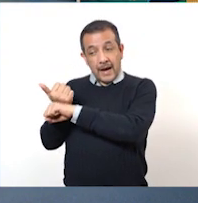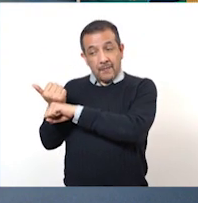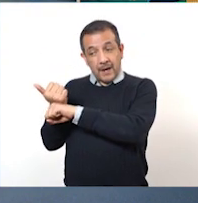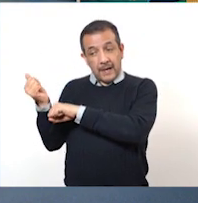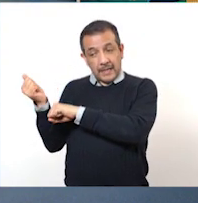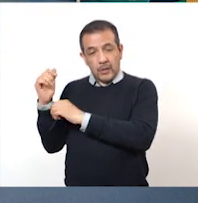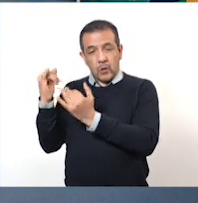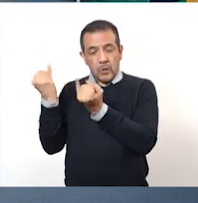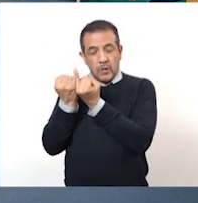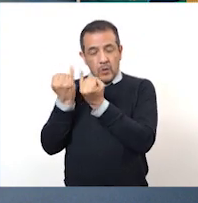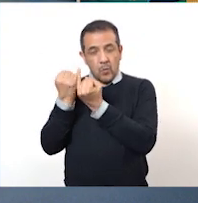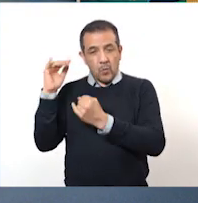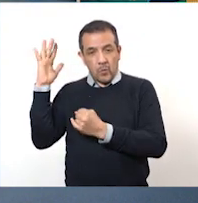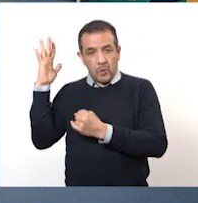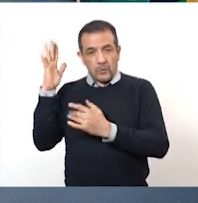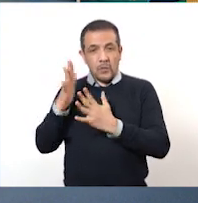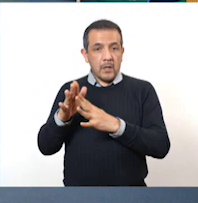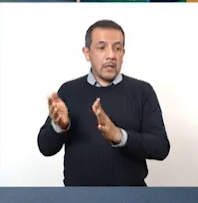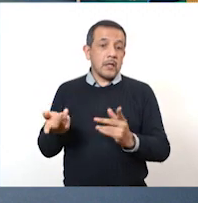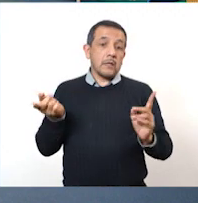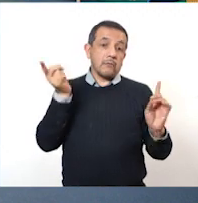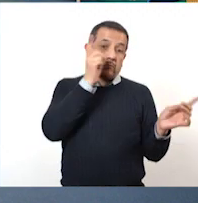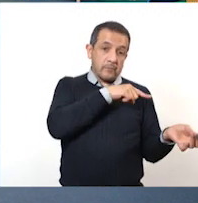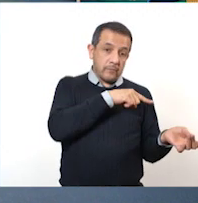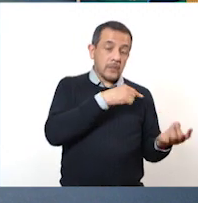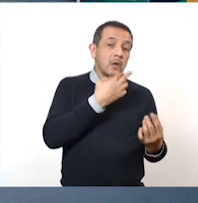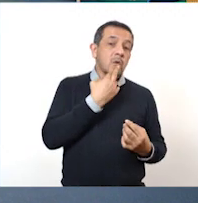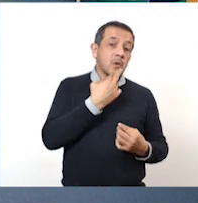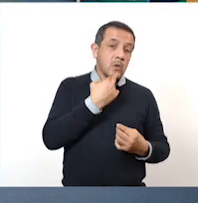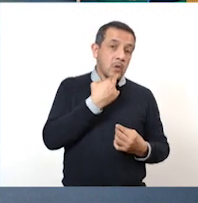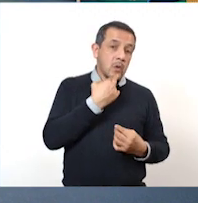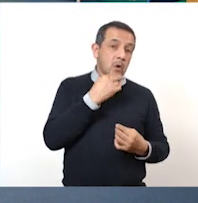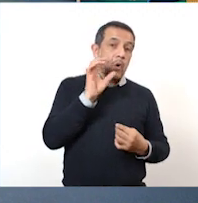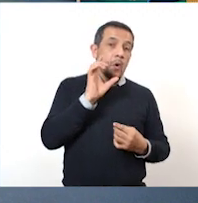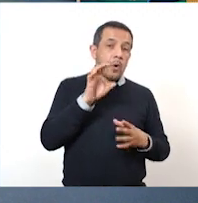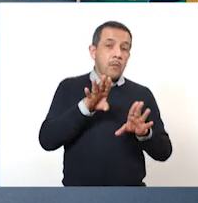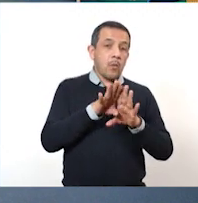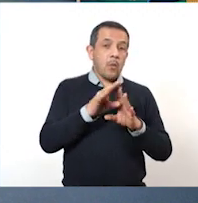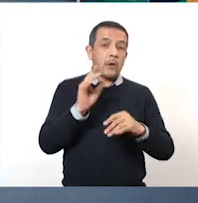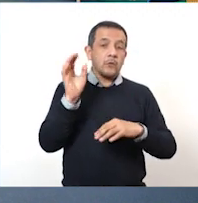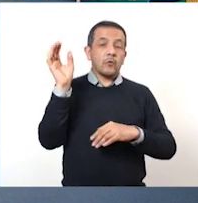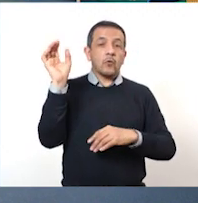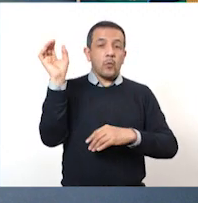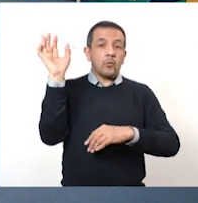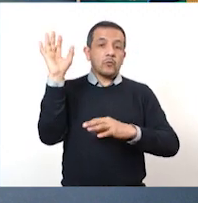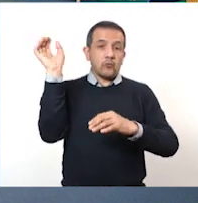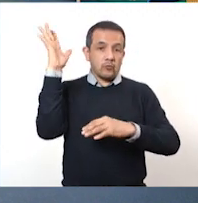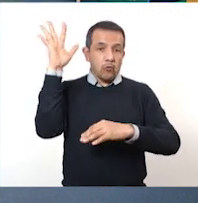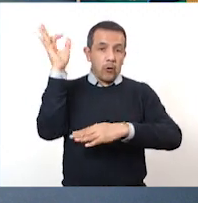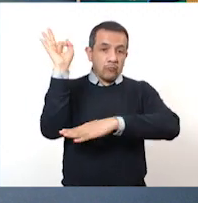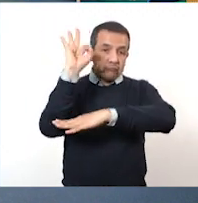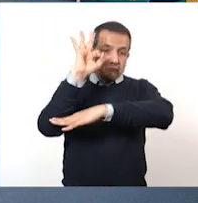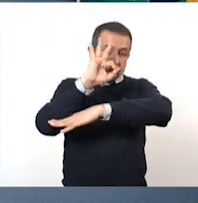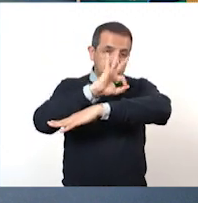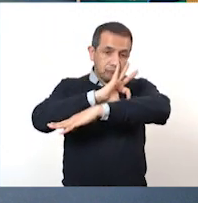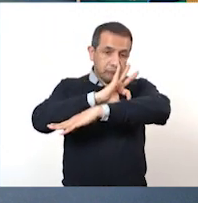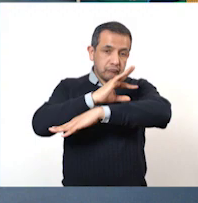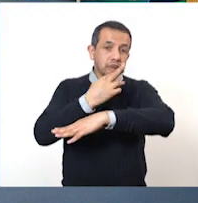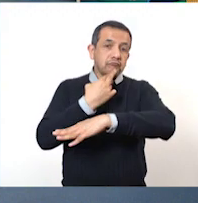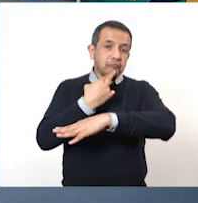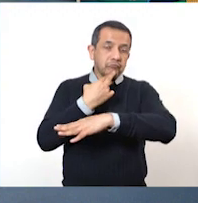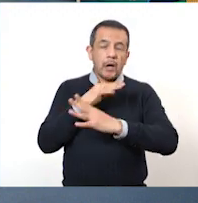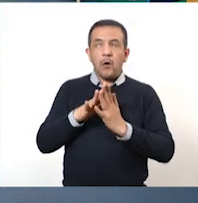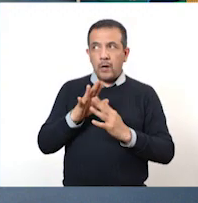parece? Como sí. Cuando sale el sol. Sí. Amarillo. Y rojo hacia el otro lado. Muy bien. Como cuando se oculta. Azul, ¿les parece? Verde,